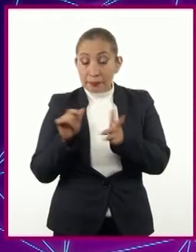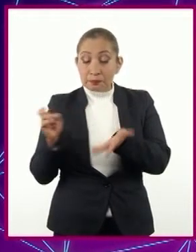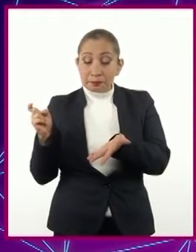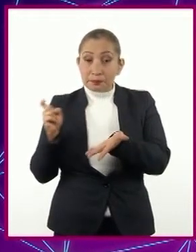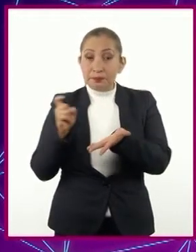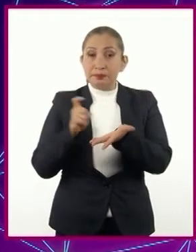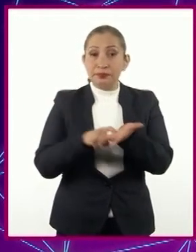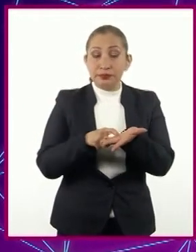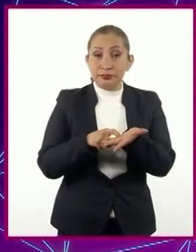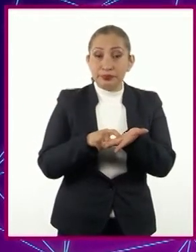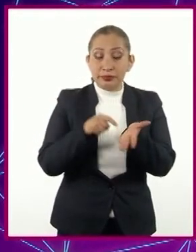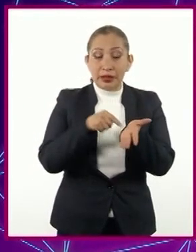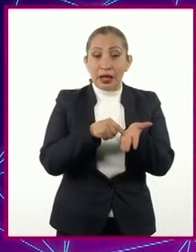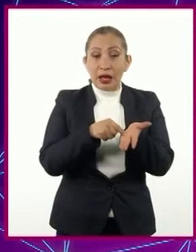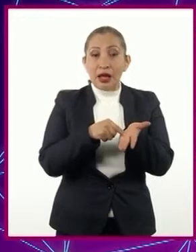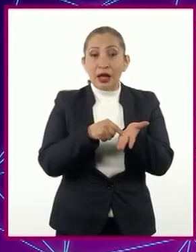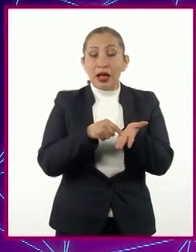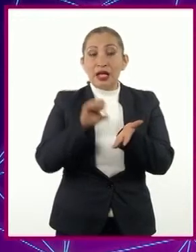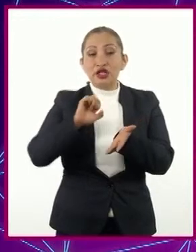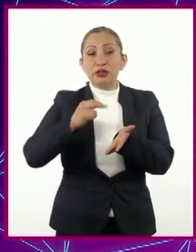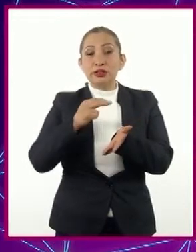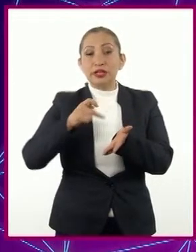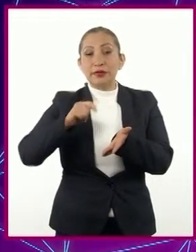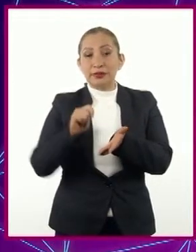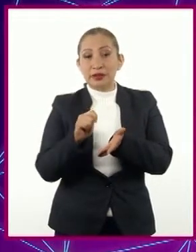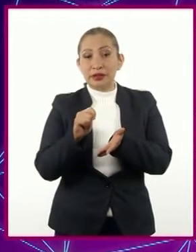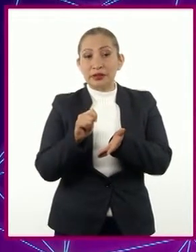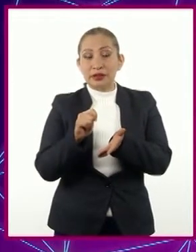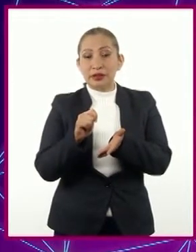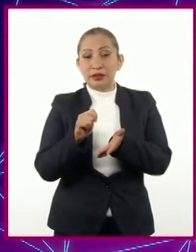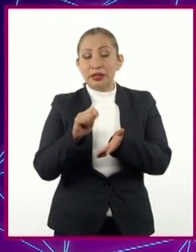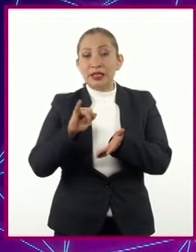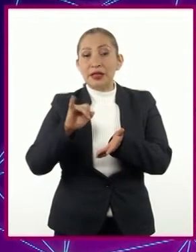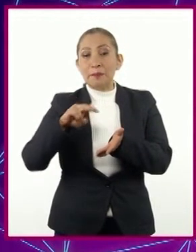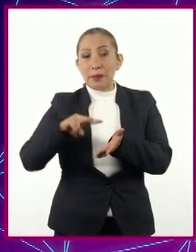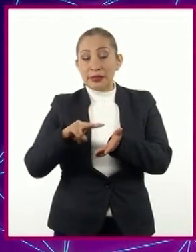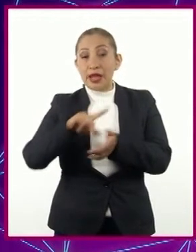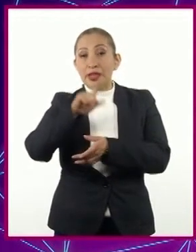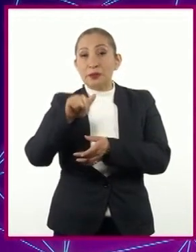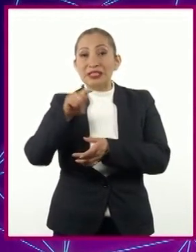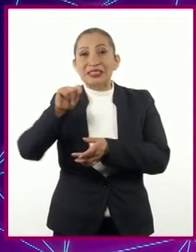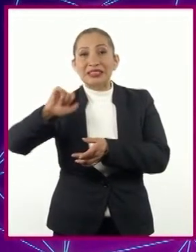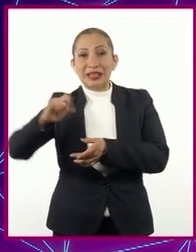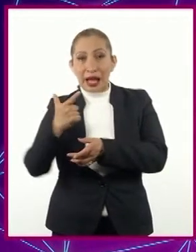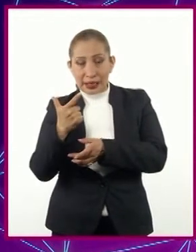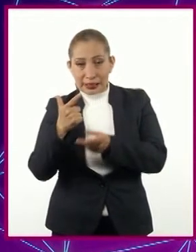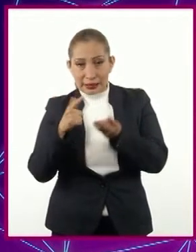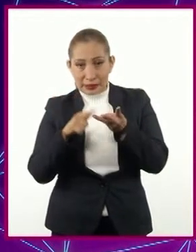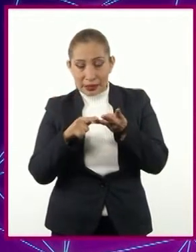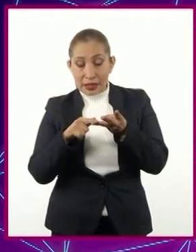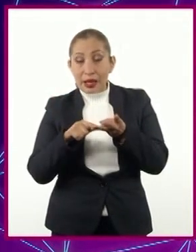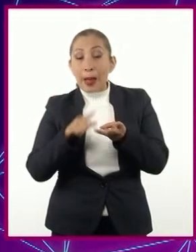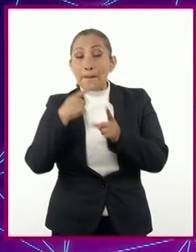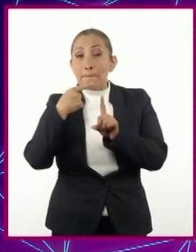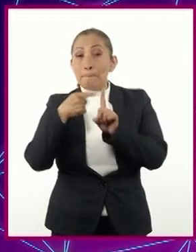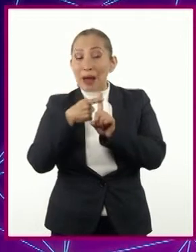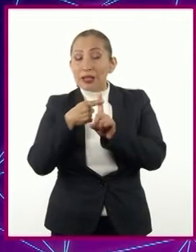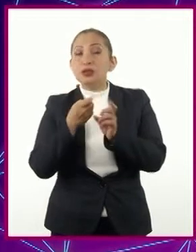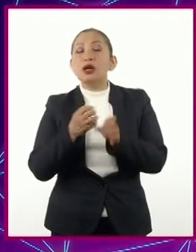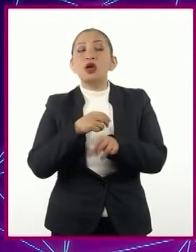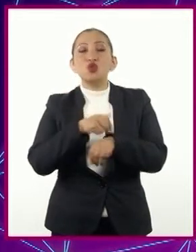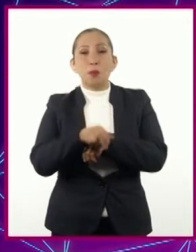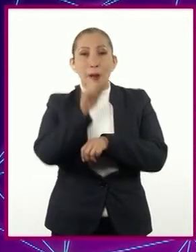presionan la tecla segunda función, después la tecla tan, más la